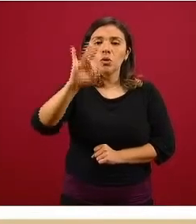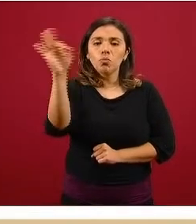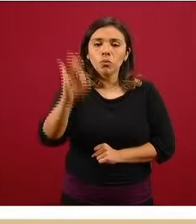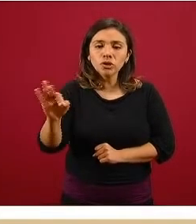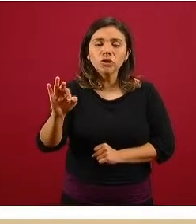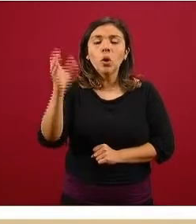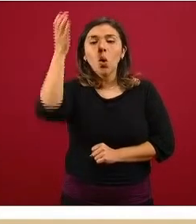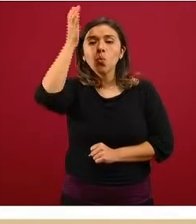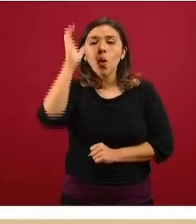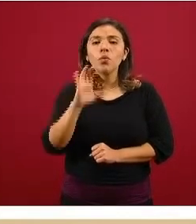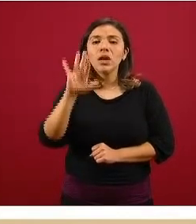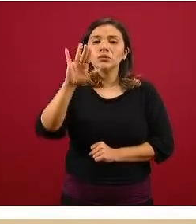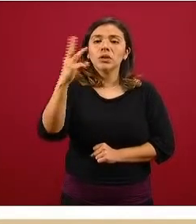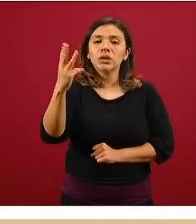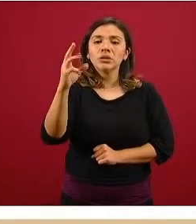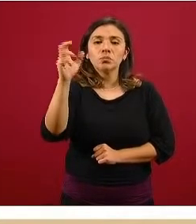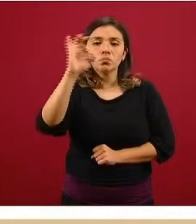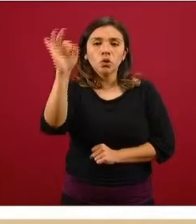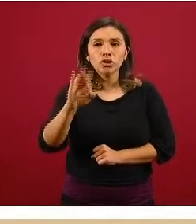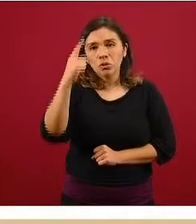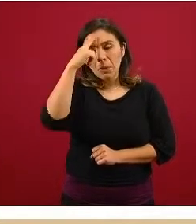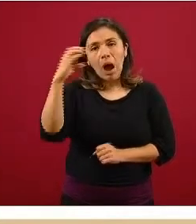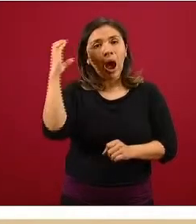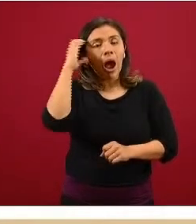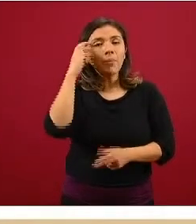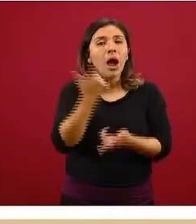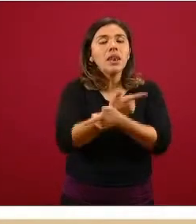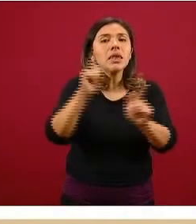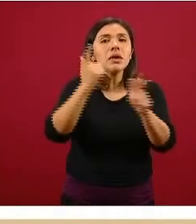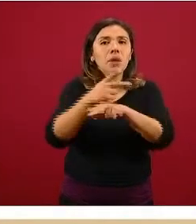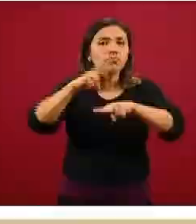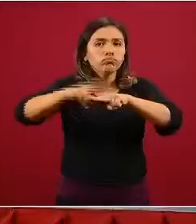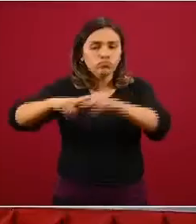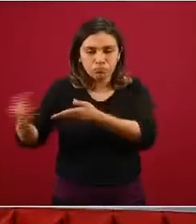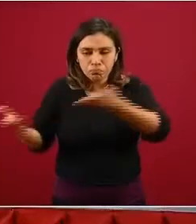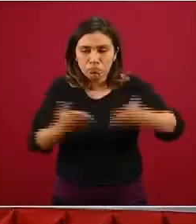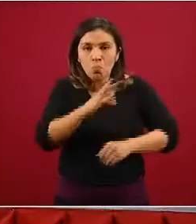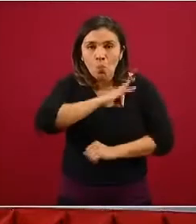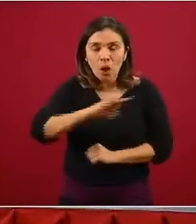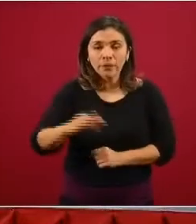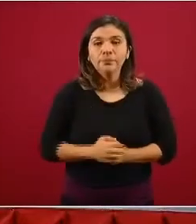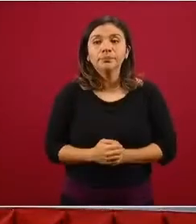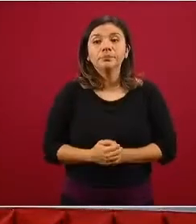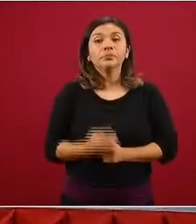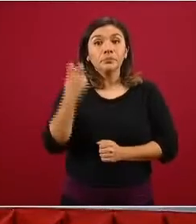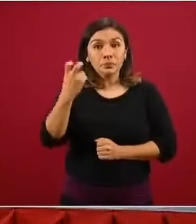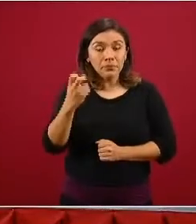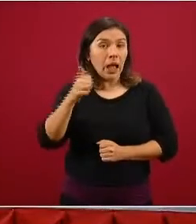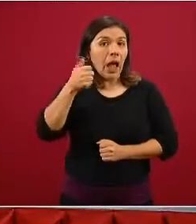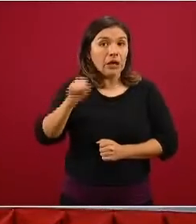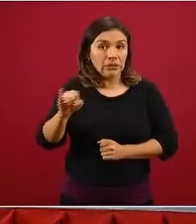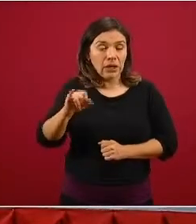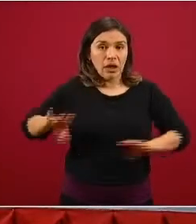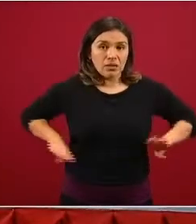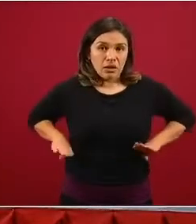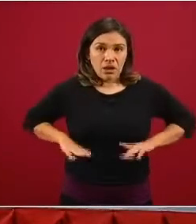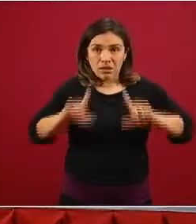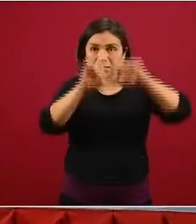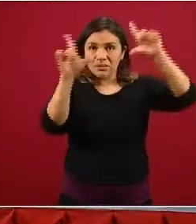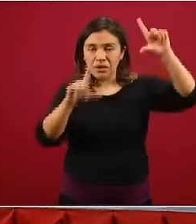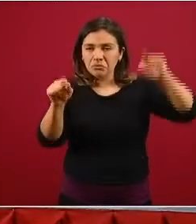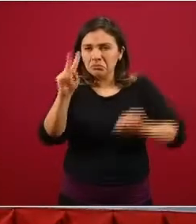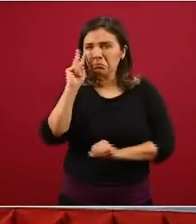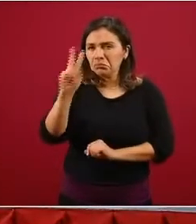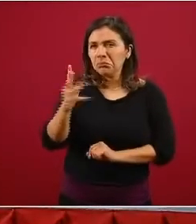Coahuila 53% de disponibilidad de camas generales. Esto a nivel nacional